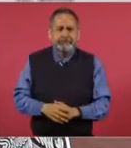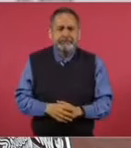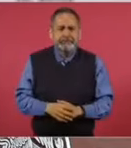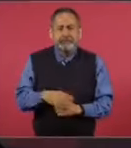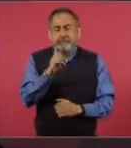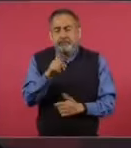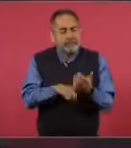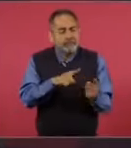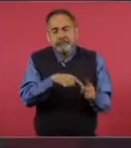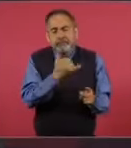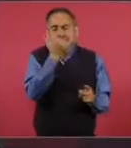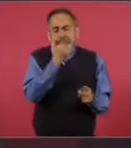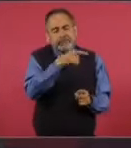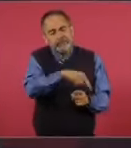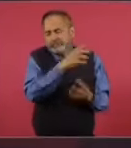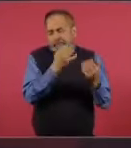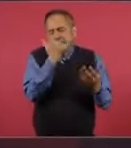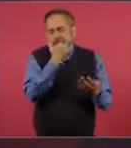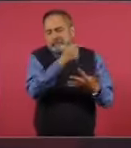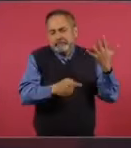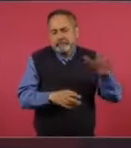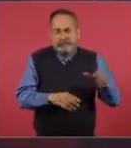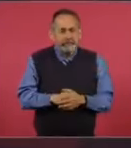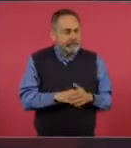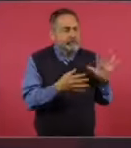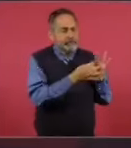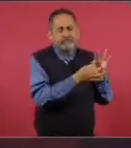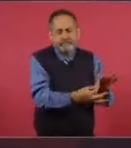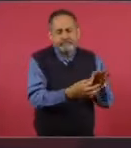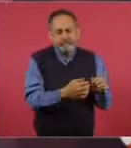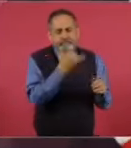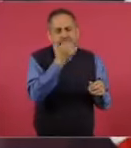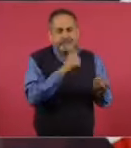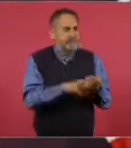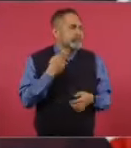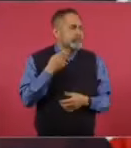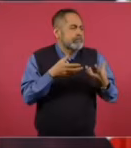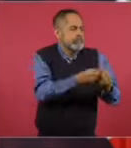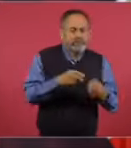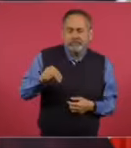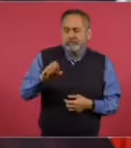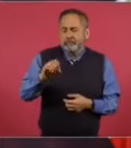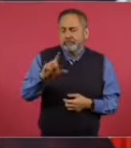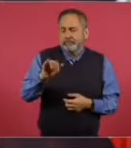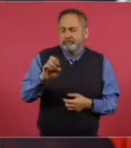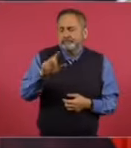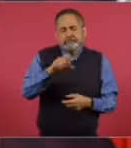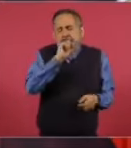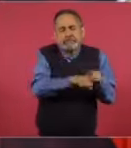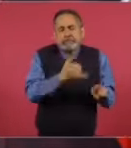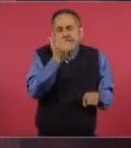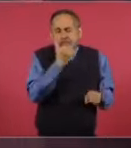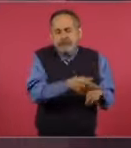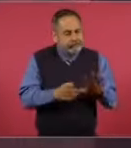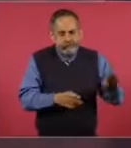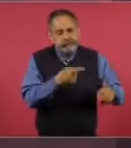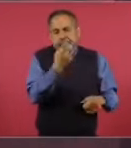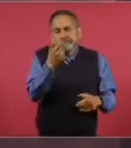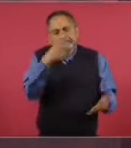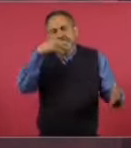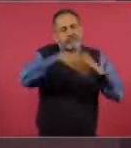uno de los errores que se cometieron, porque además es consustancial a la política neoliberal, y por eso nos fue tan